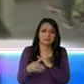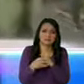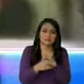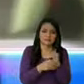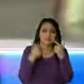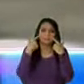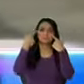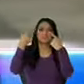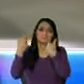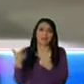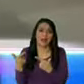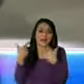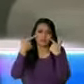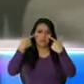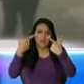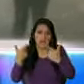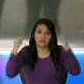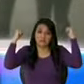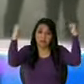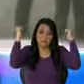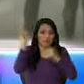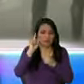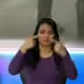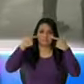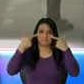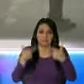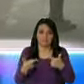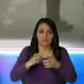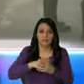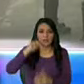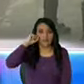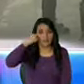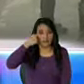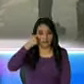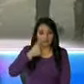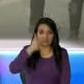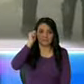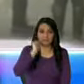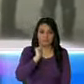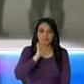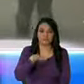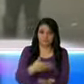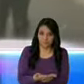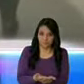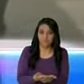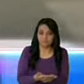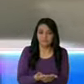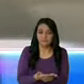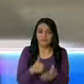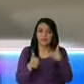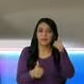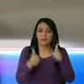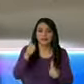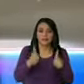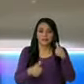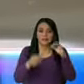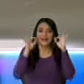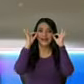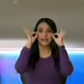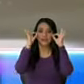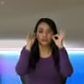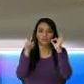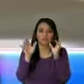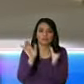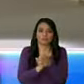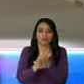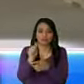denominada vigilia por la democracia. Recordemos que el día de ayer a este lugar llegó el presidenciable, por creo, Guillermo Lasso, acompañado de su esposa,